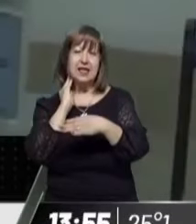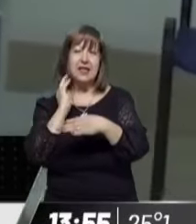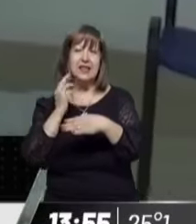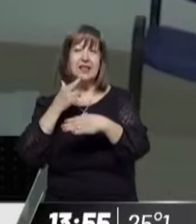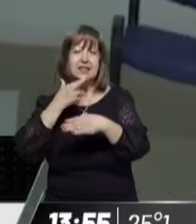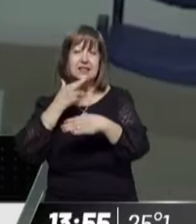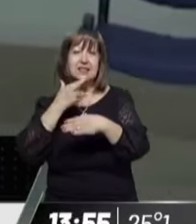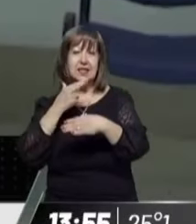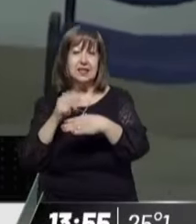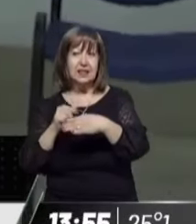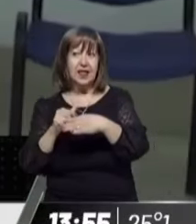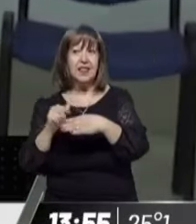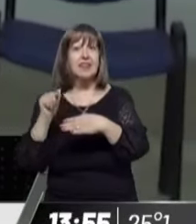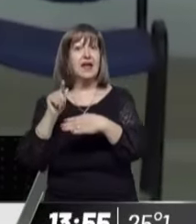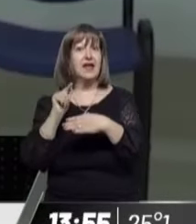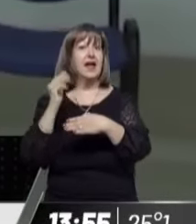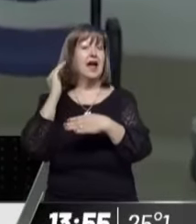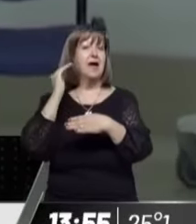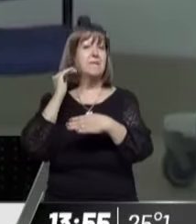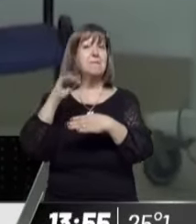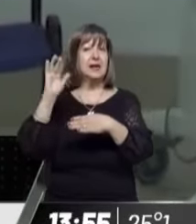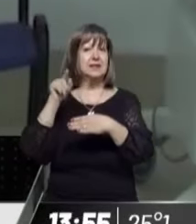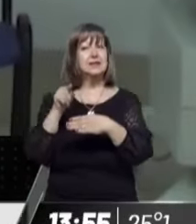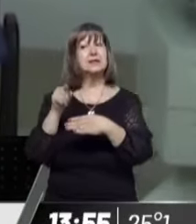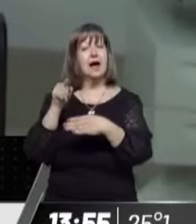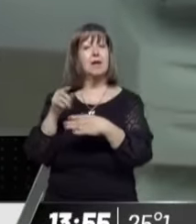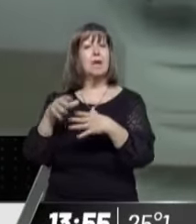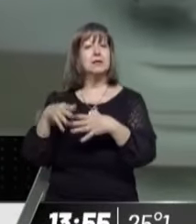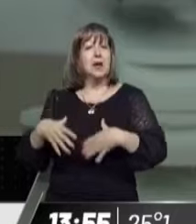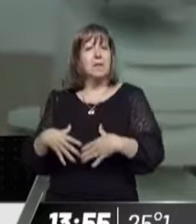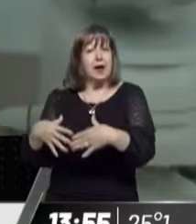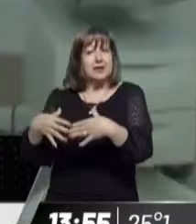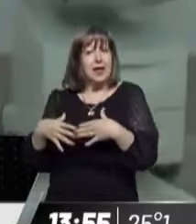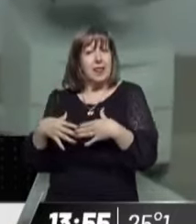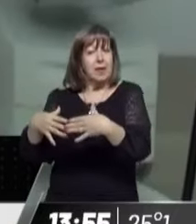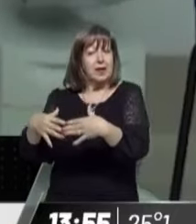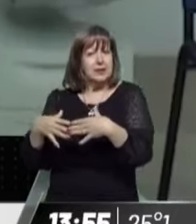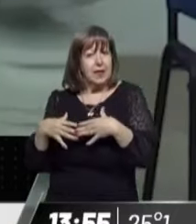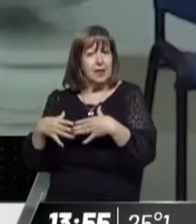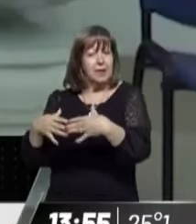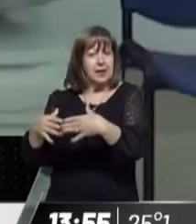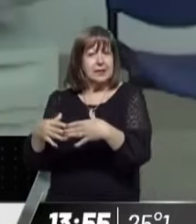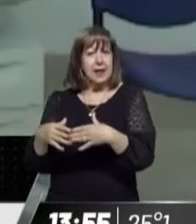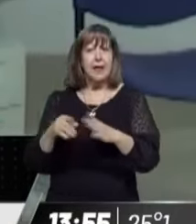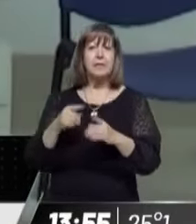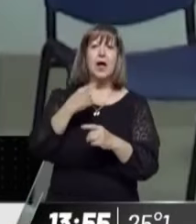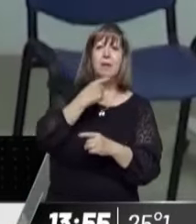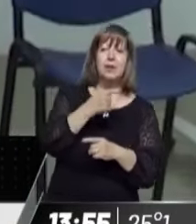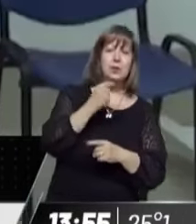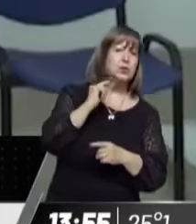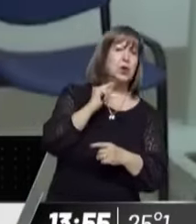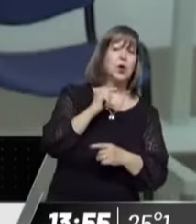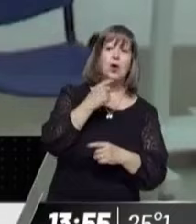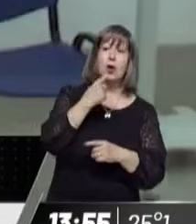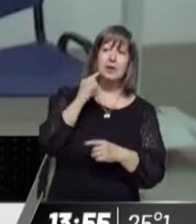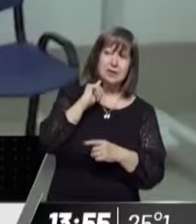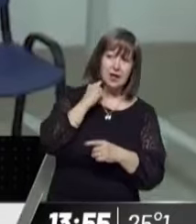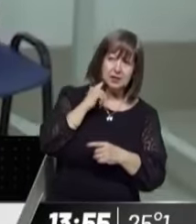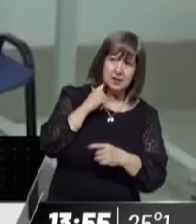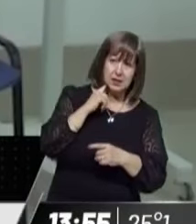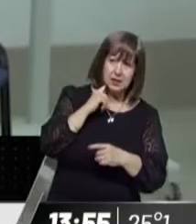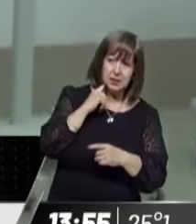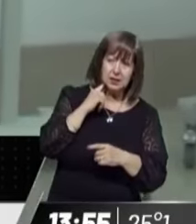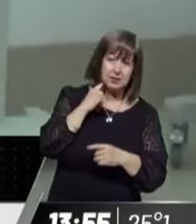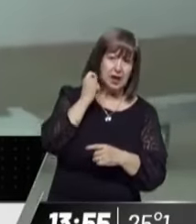15 años. Sí, a ma mayores de 15 años es donde se encuentra la mayor incidencia. ¿Y los 13 años, por ejemplo, hablar de 13 años para una